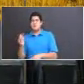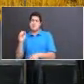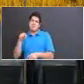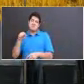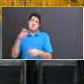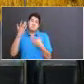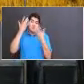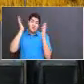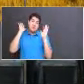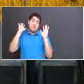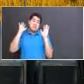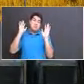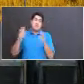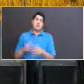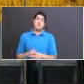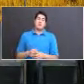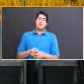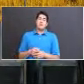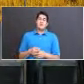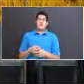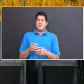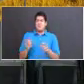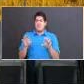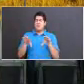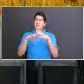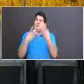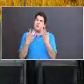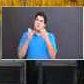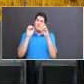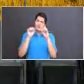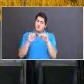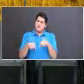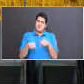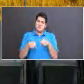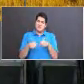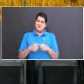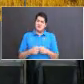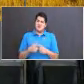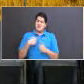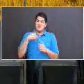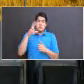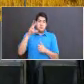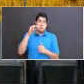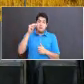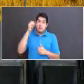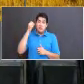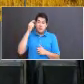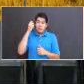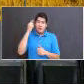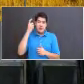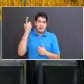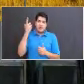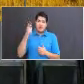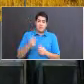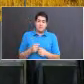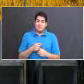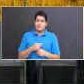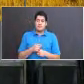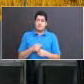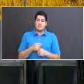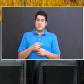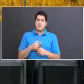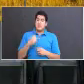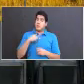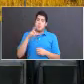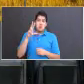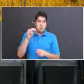bueno, esa era otra cosa, ¿eh? Pero ¿cómo es posible? Que entonces yo no podía asimilar eso, de ninguna